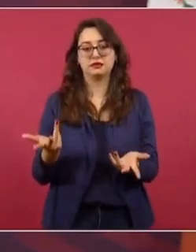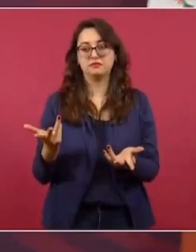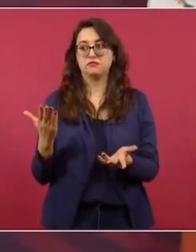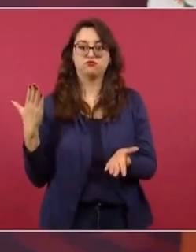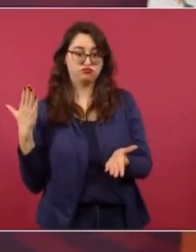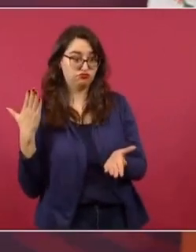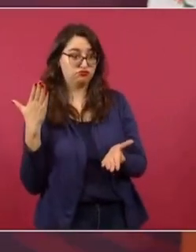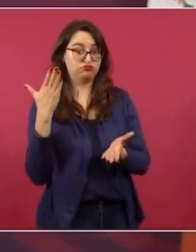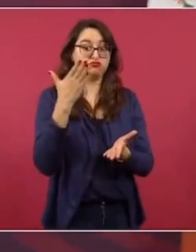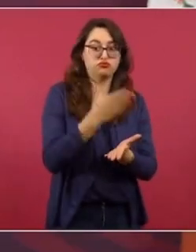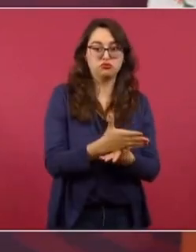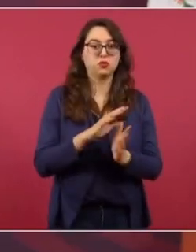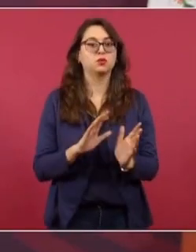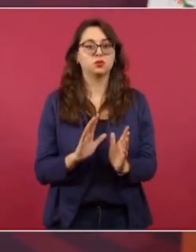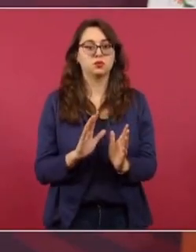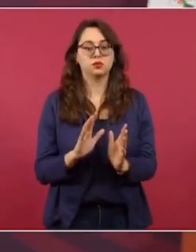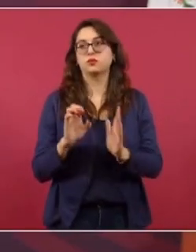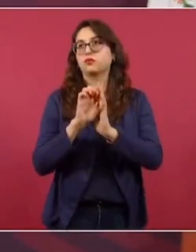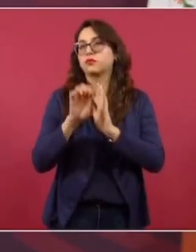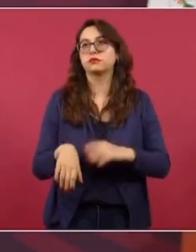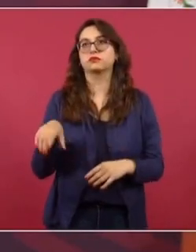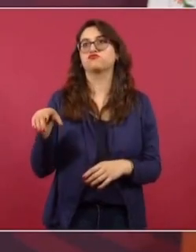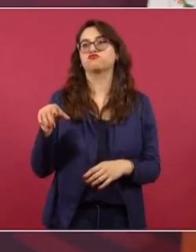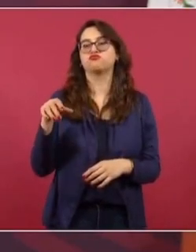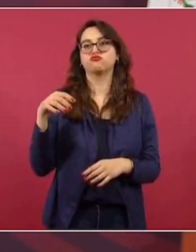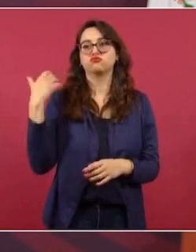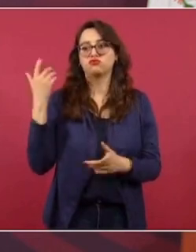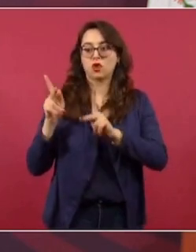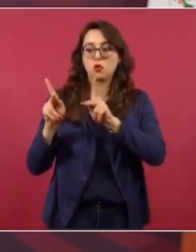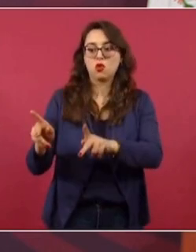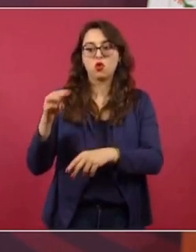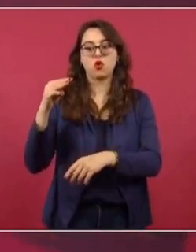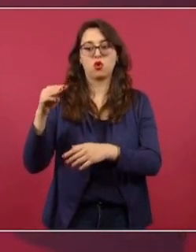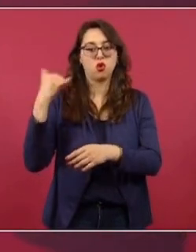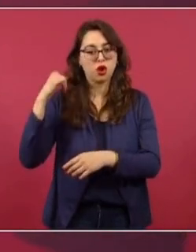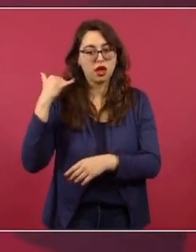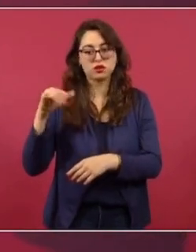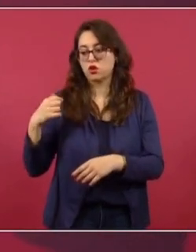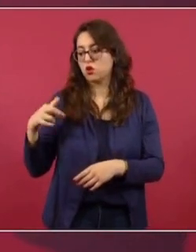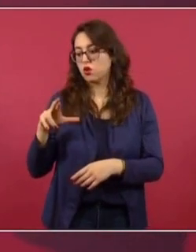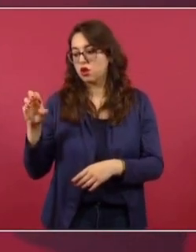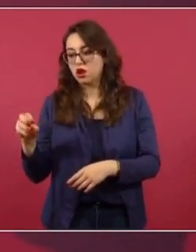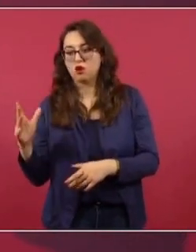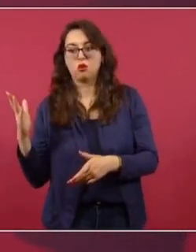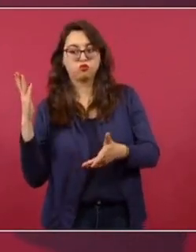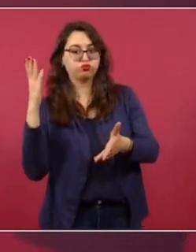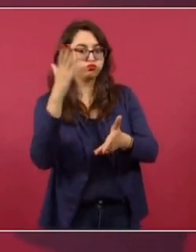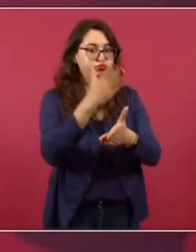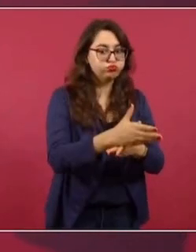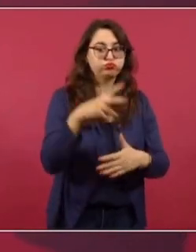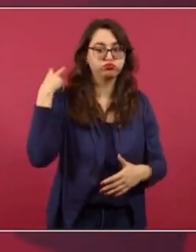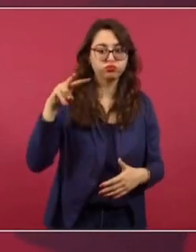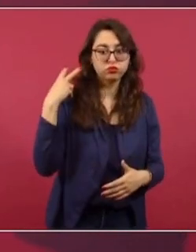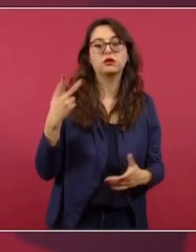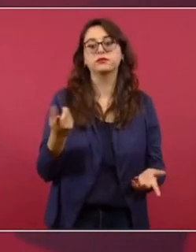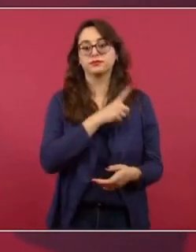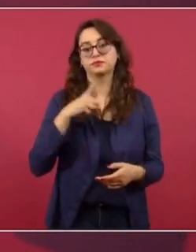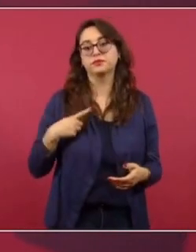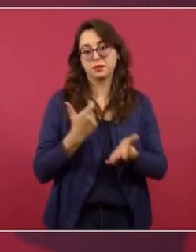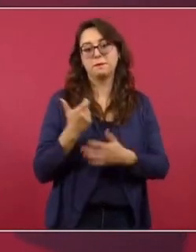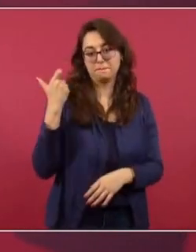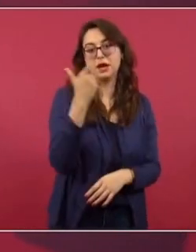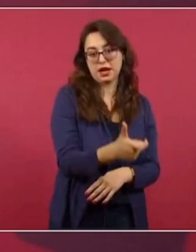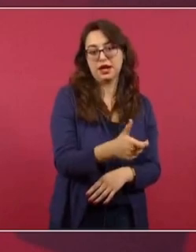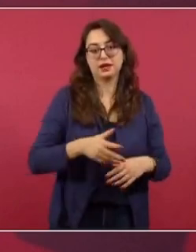o de Cancún van a Veracruz, pues hay de medias aguas hacia Veracruz, la